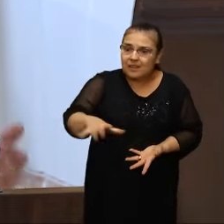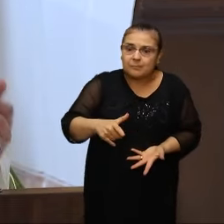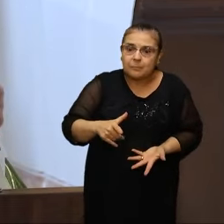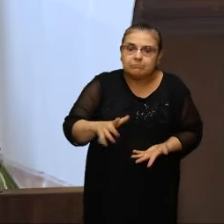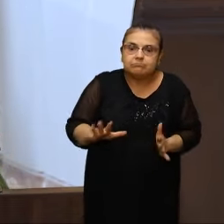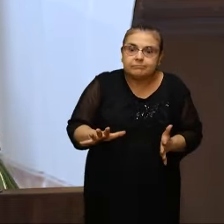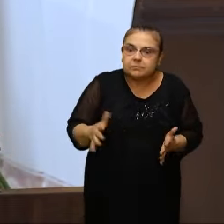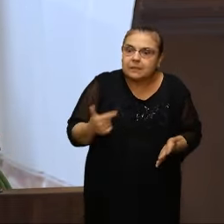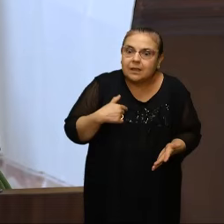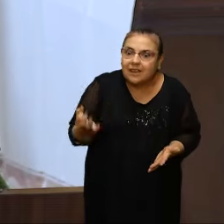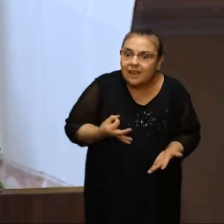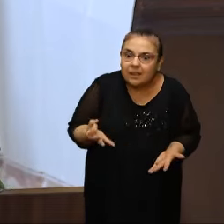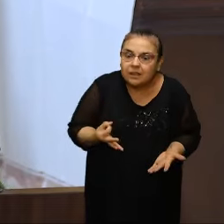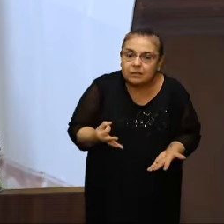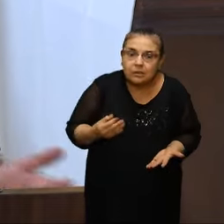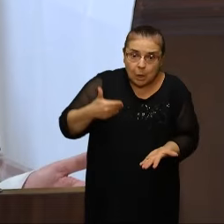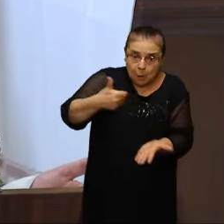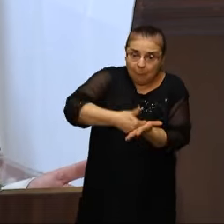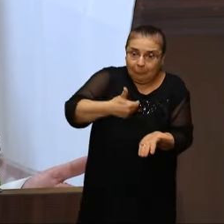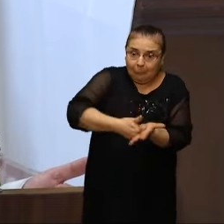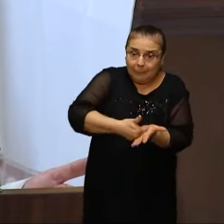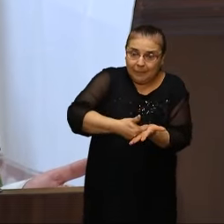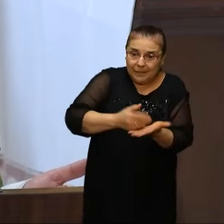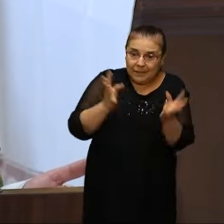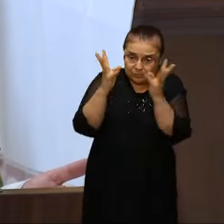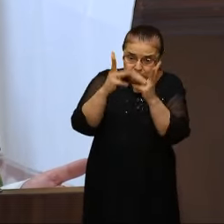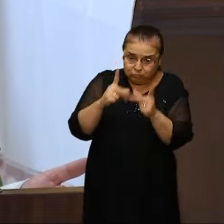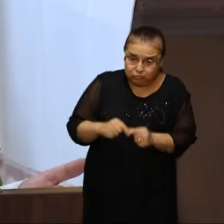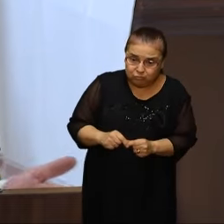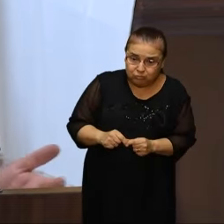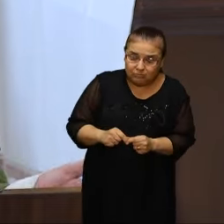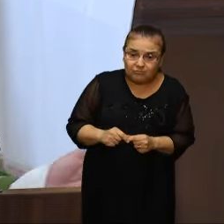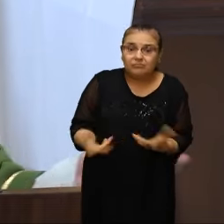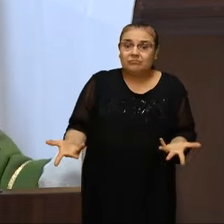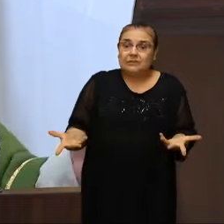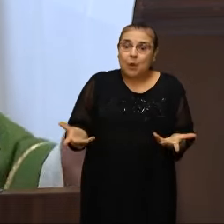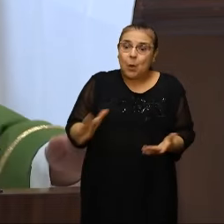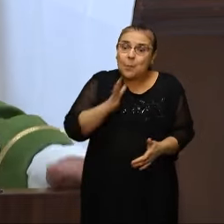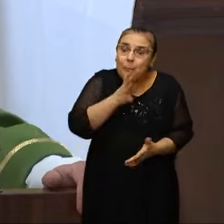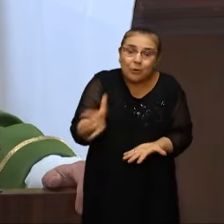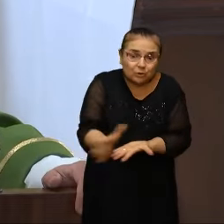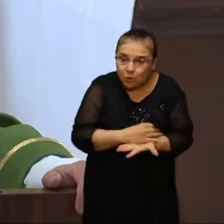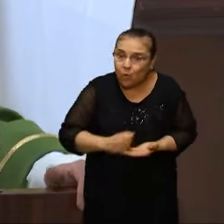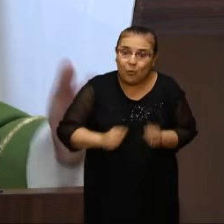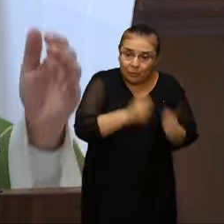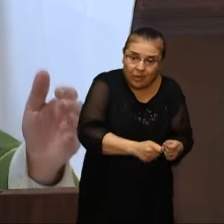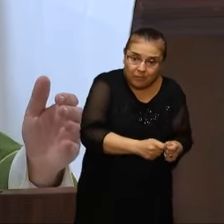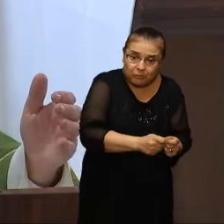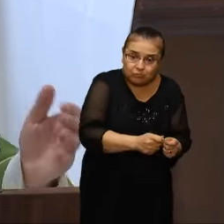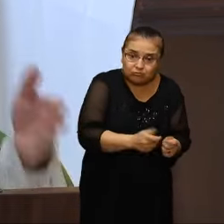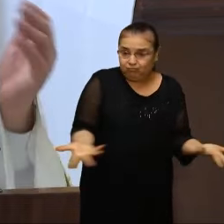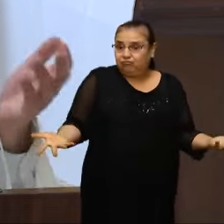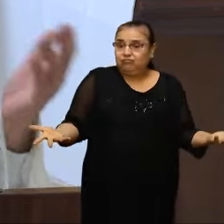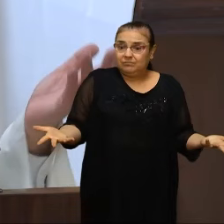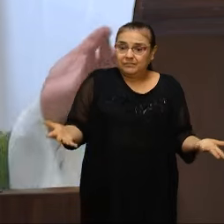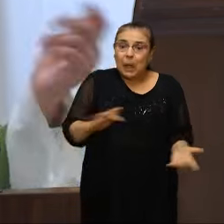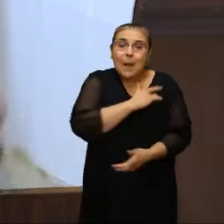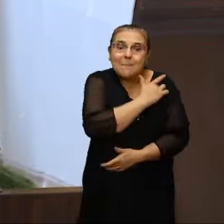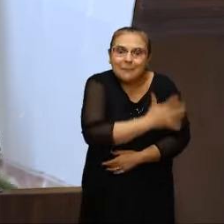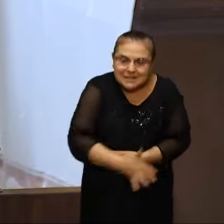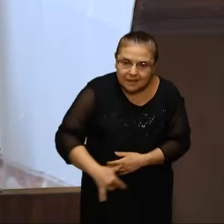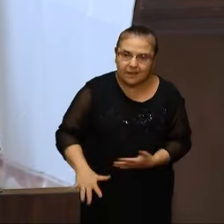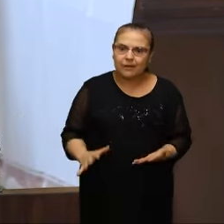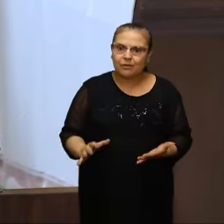pasa? Pues que el día que me pidas cuentas, me vas a decir, te voy a exigir cuentas por todo lo que te he dado, misericordiosamente, pero